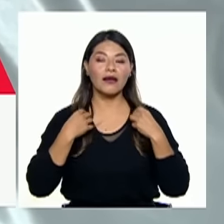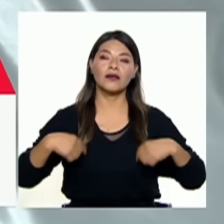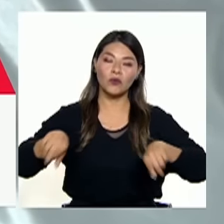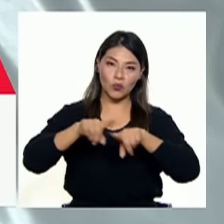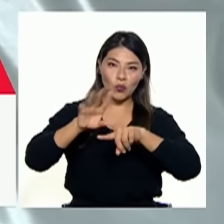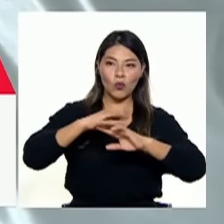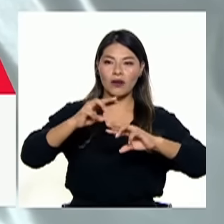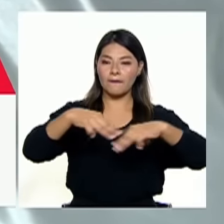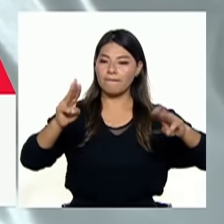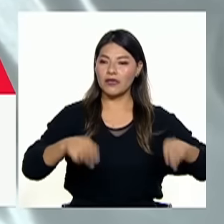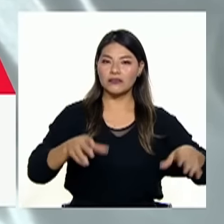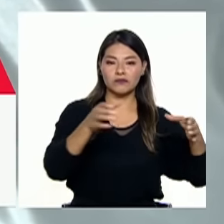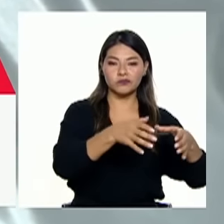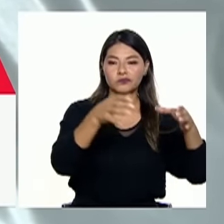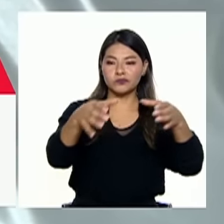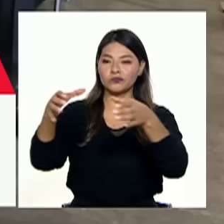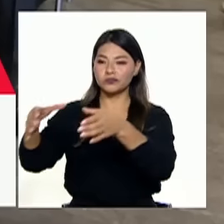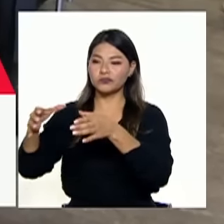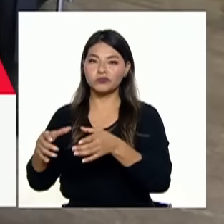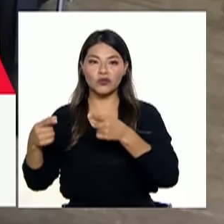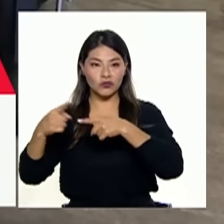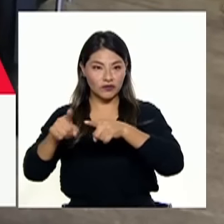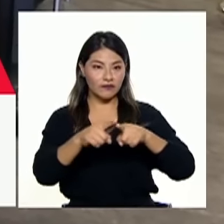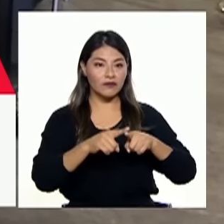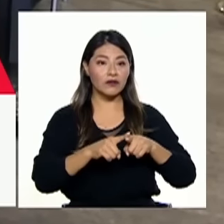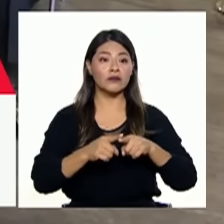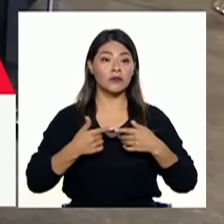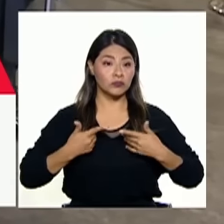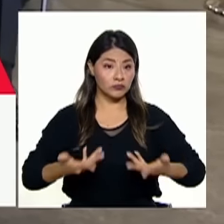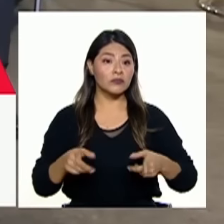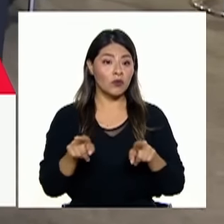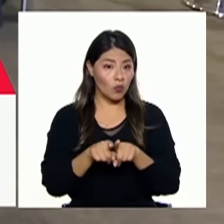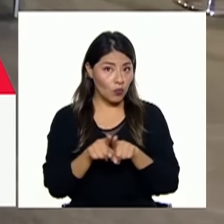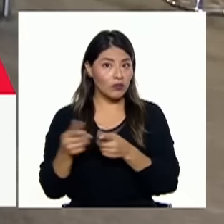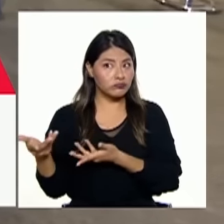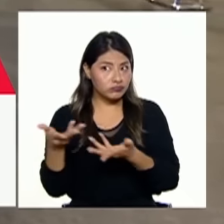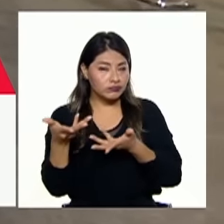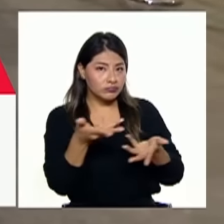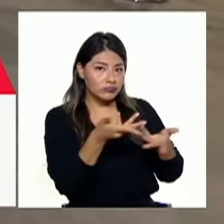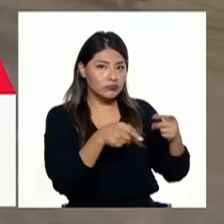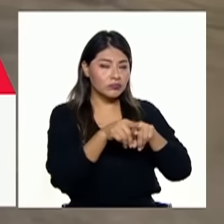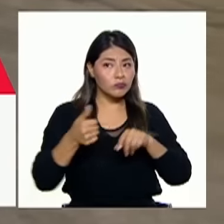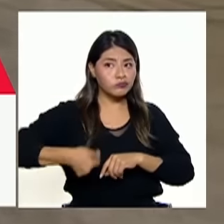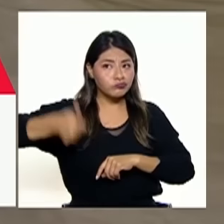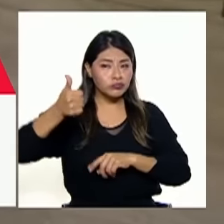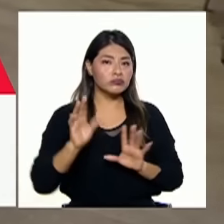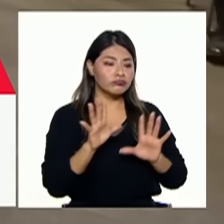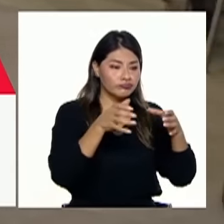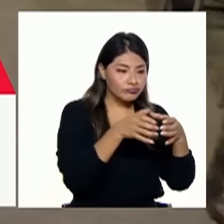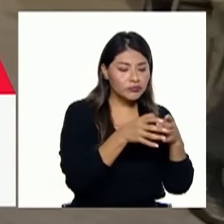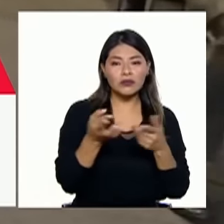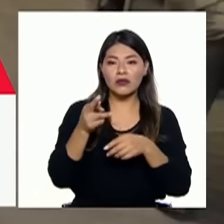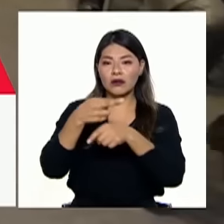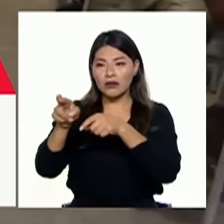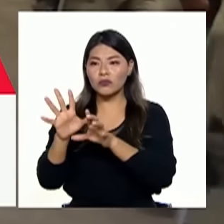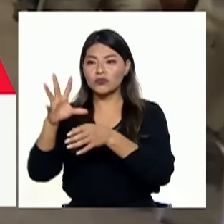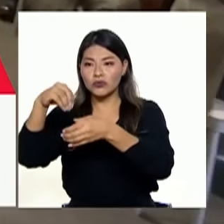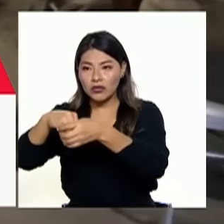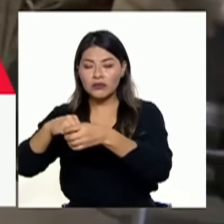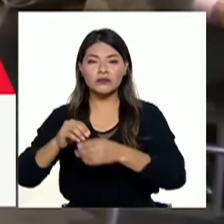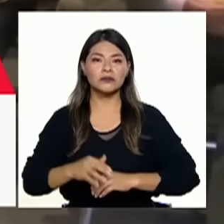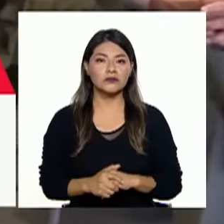mesas ejecutivas mixtas, con participación de funcionarios de los gobiernos locales, de los gobiernos regionales,